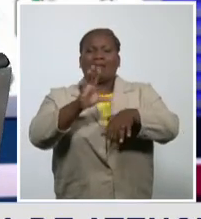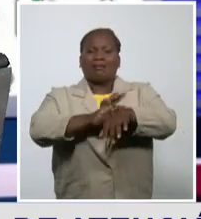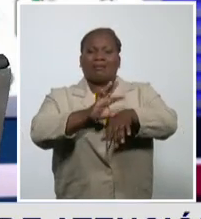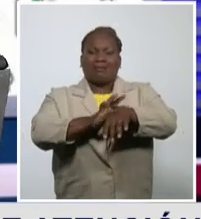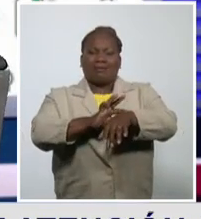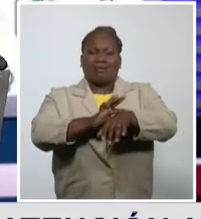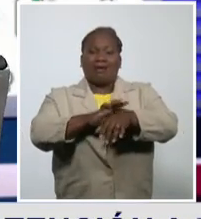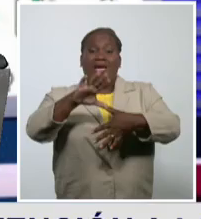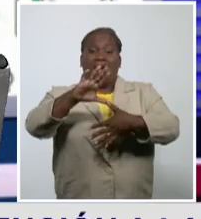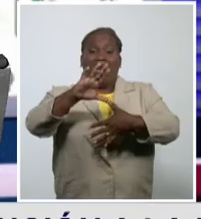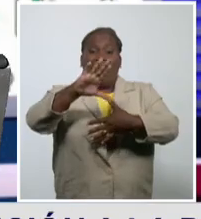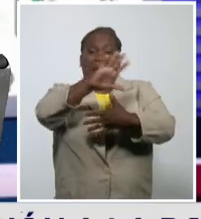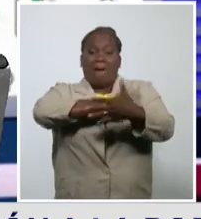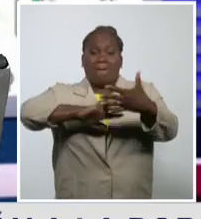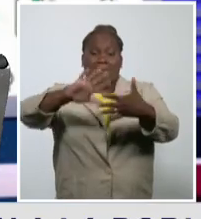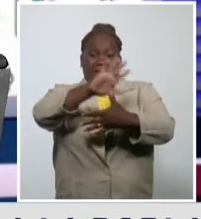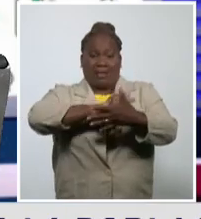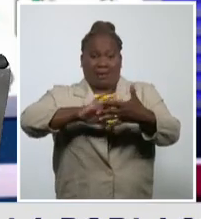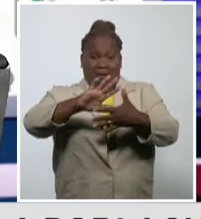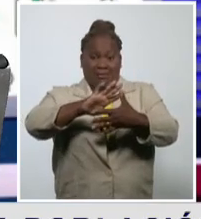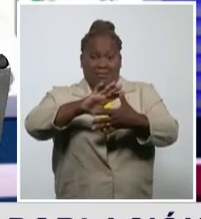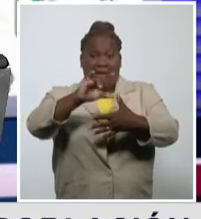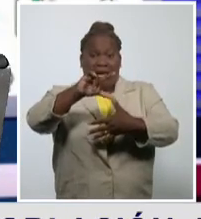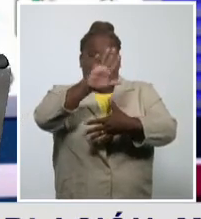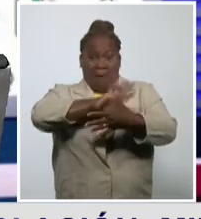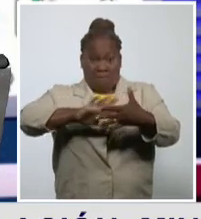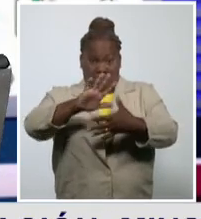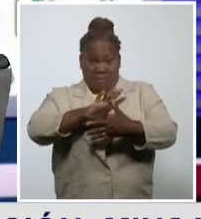las Américas. En las Américas se reportan